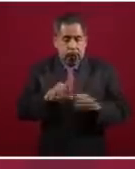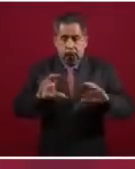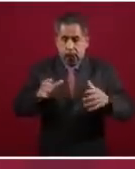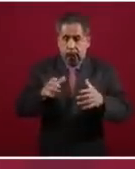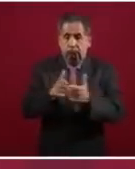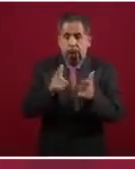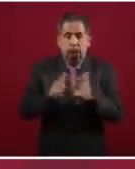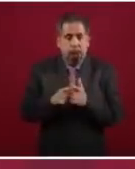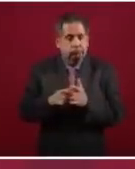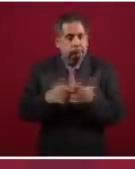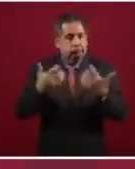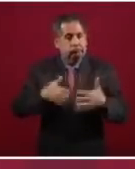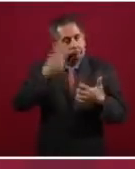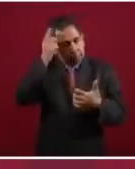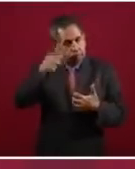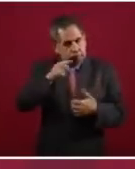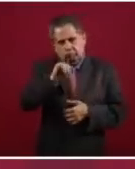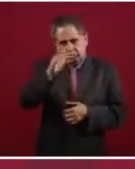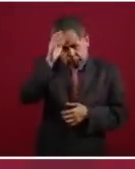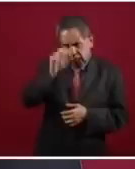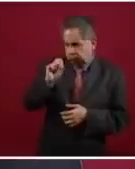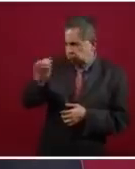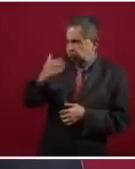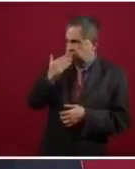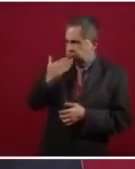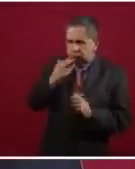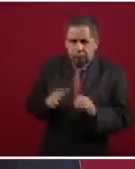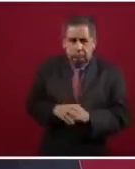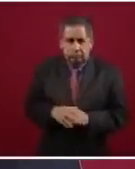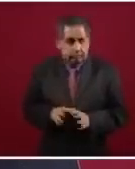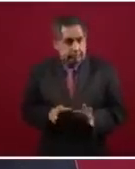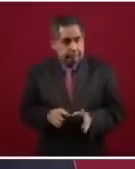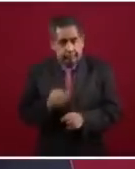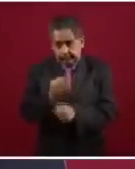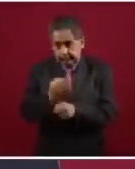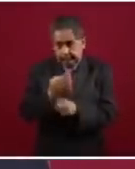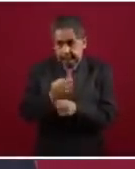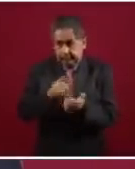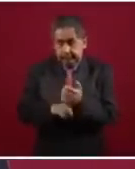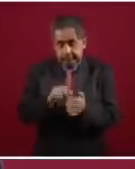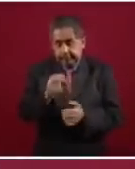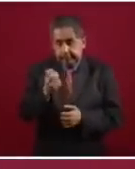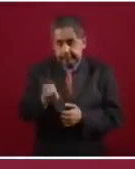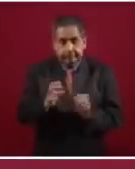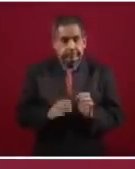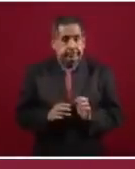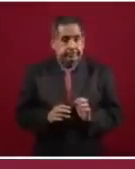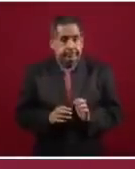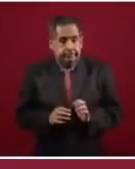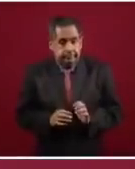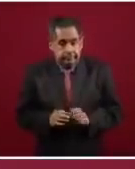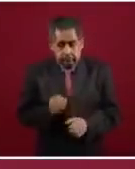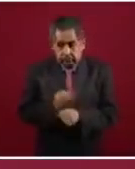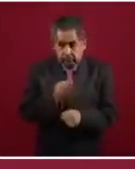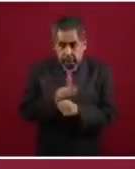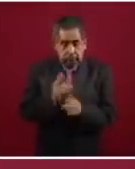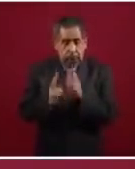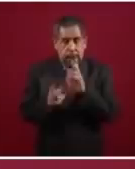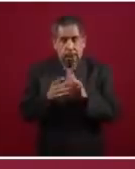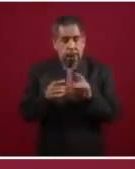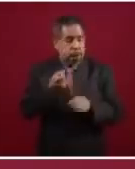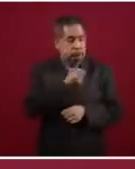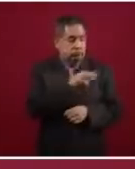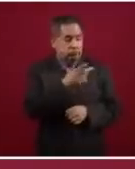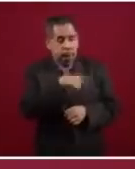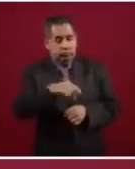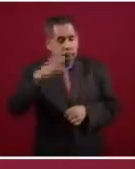Entonces, esto es lo que está sucediendo. Es el momento, así como estamos hablando de los